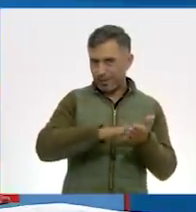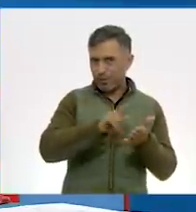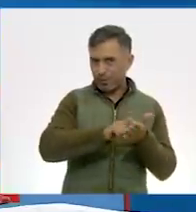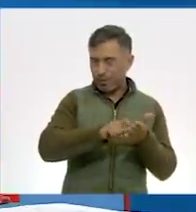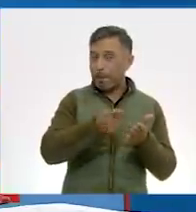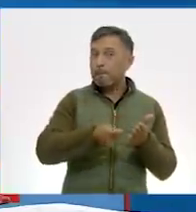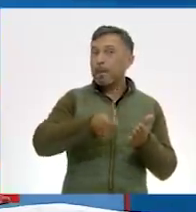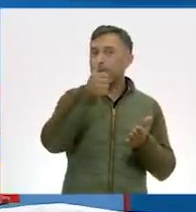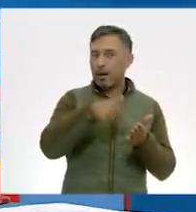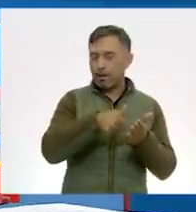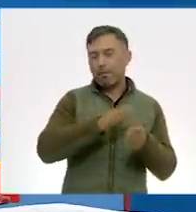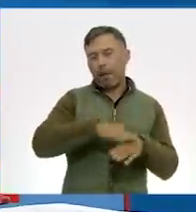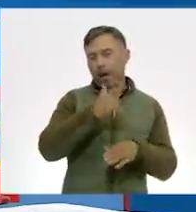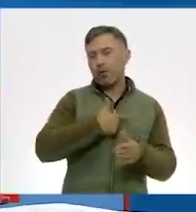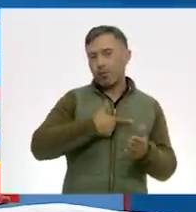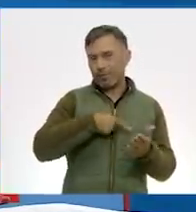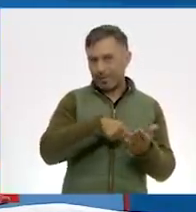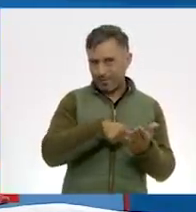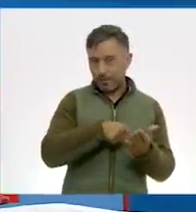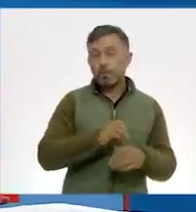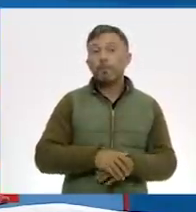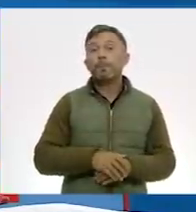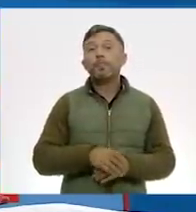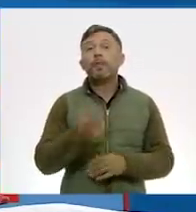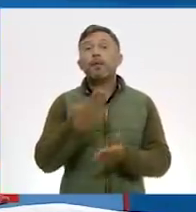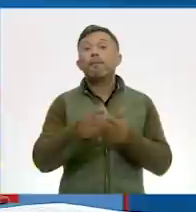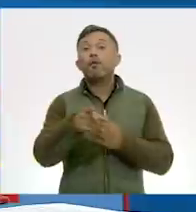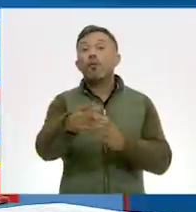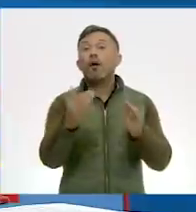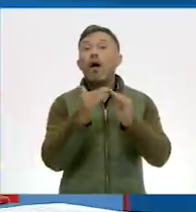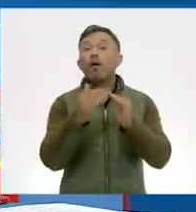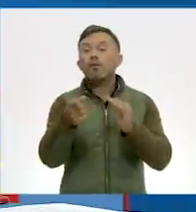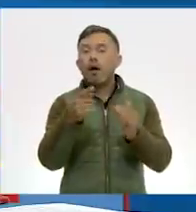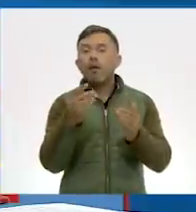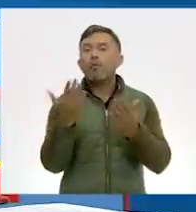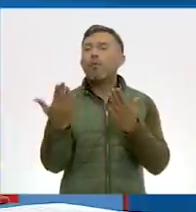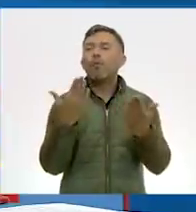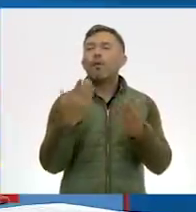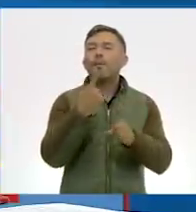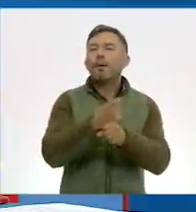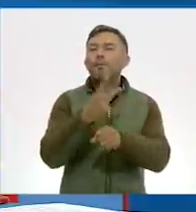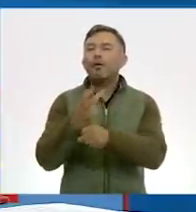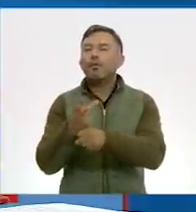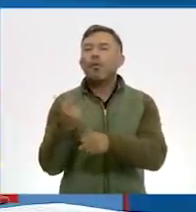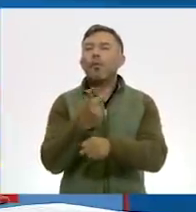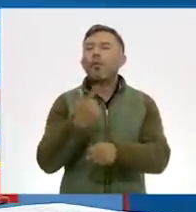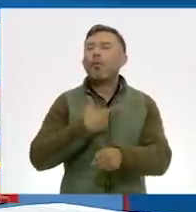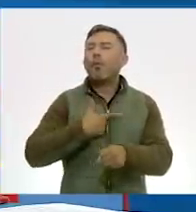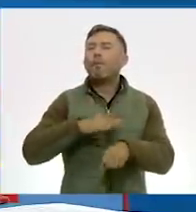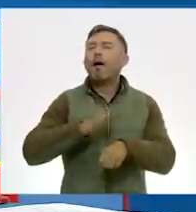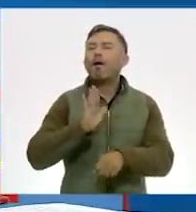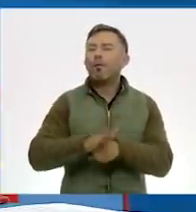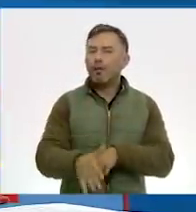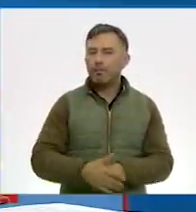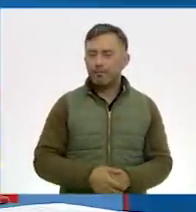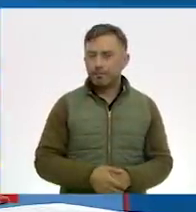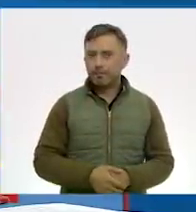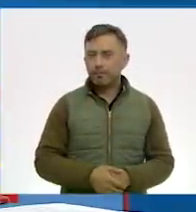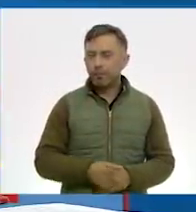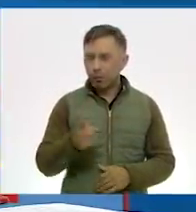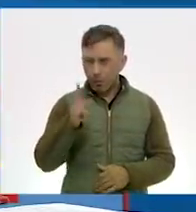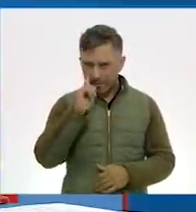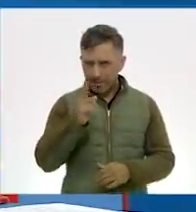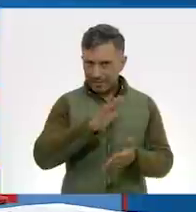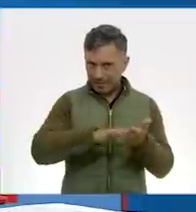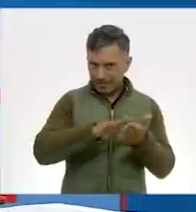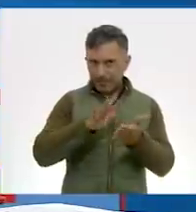Ujú, Pero bueno, en casa, tú piensa cuál fue el que te gustó más. ujú. ¿Qué diferencias notaste, María, entre uno y